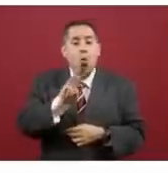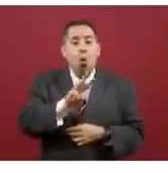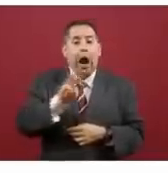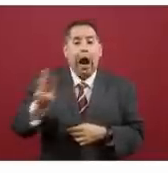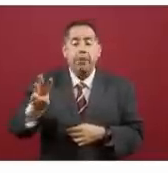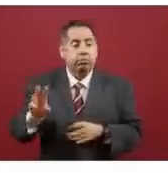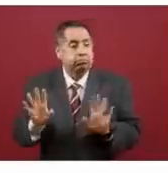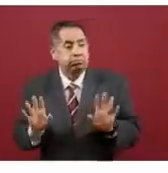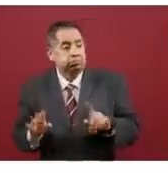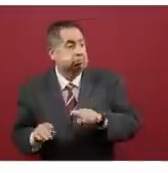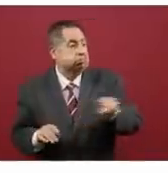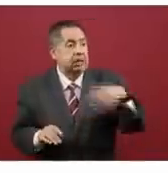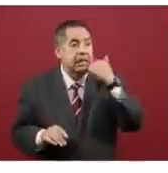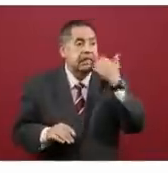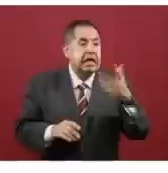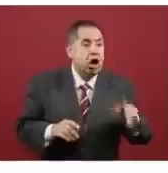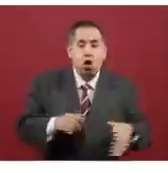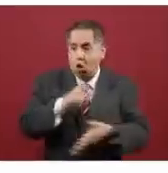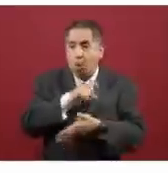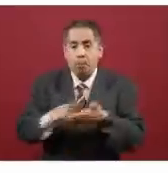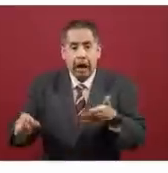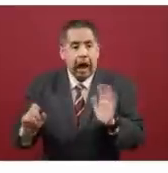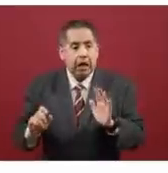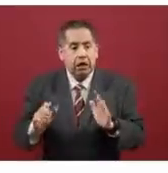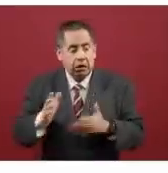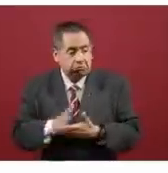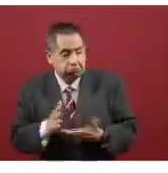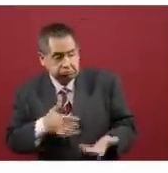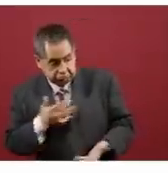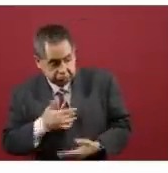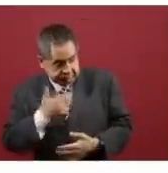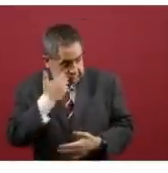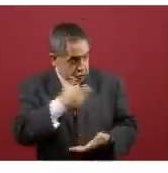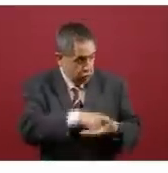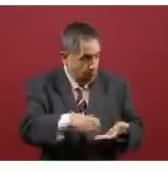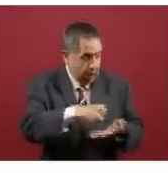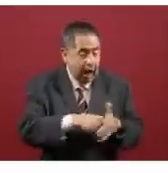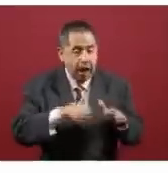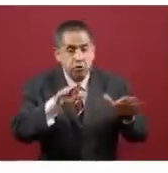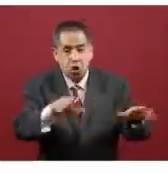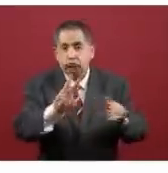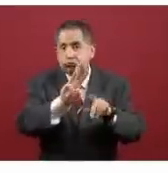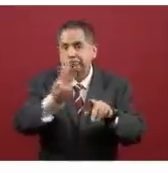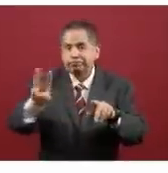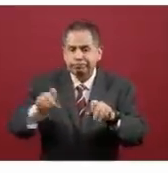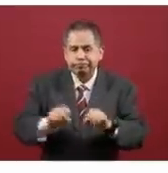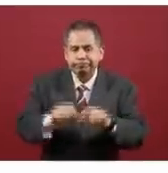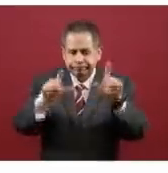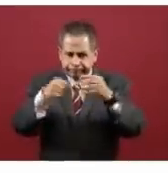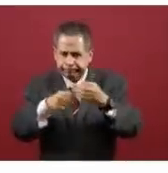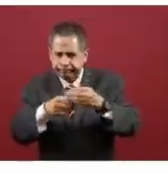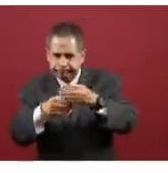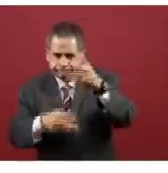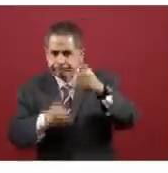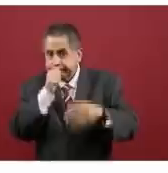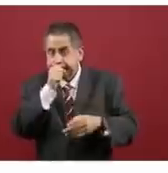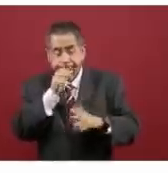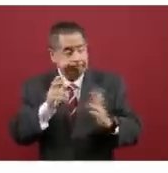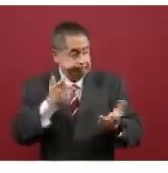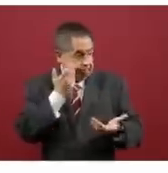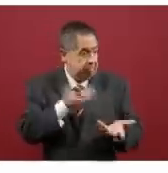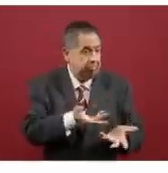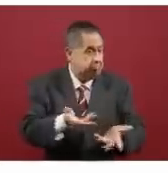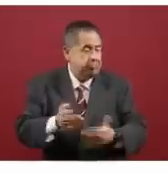los potenciales compradores, los que quisieran mostrar una intención de interés. Y finalmente, mencionar que